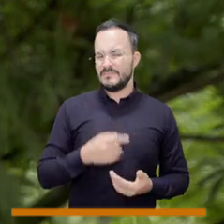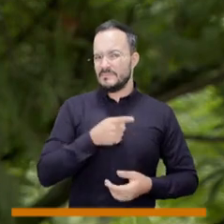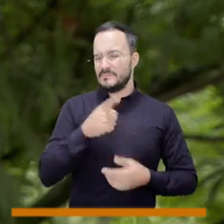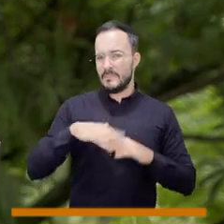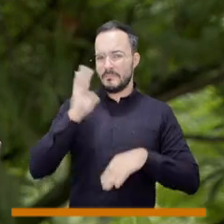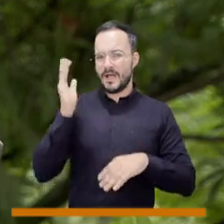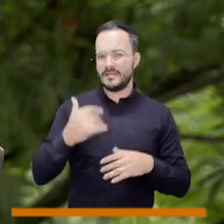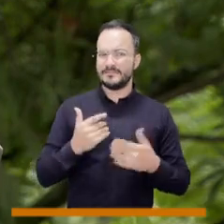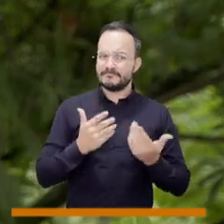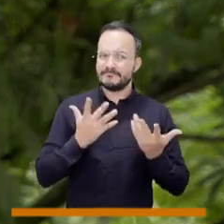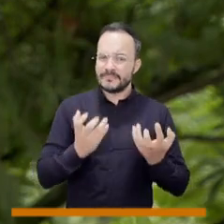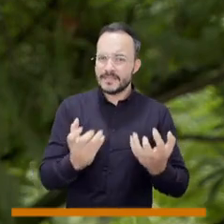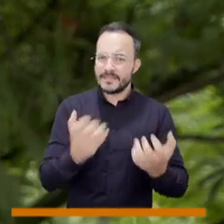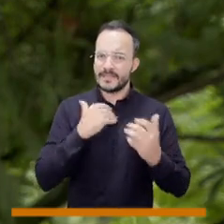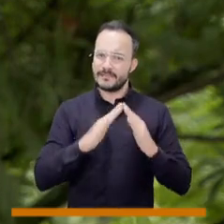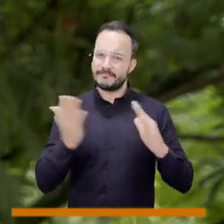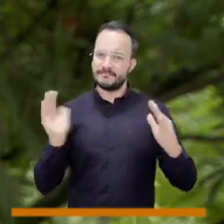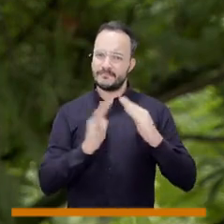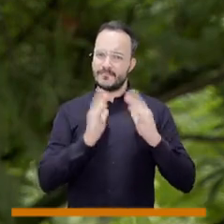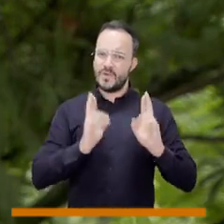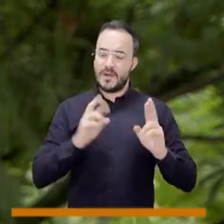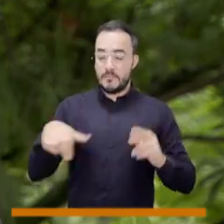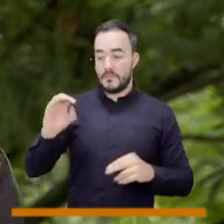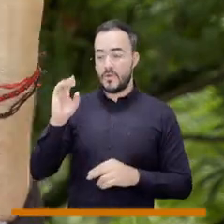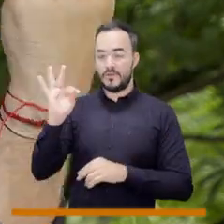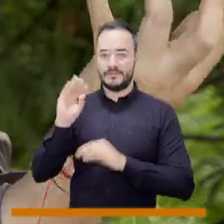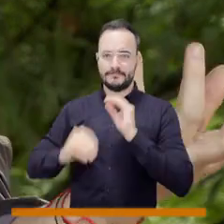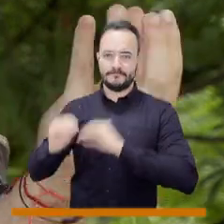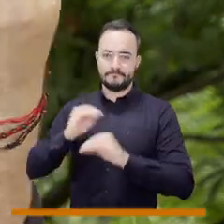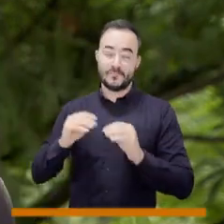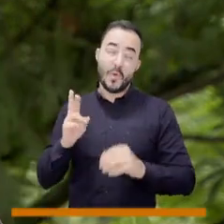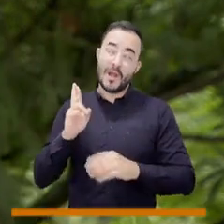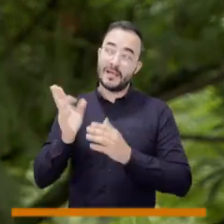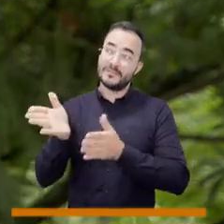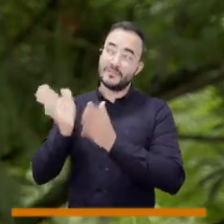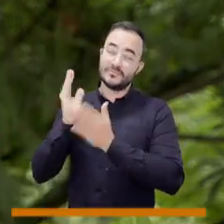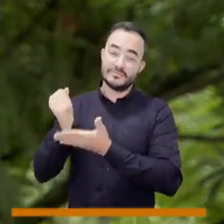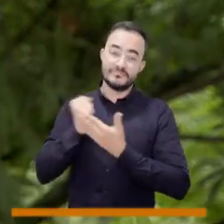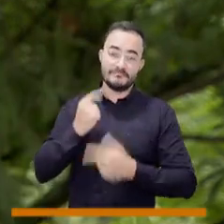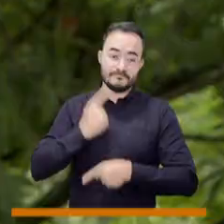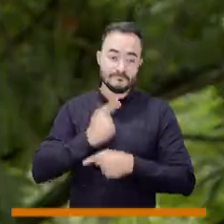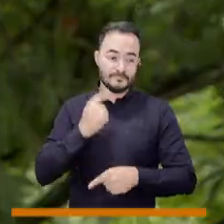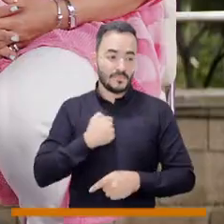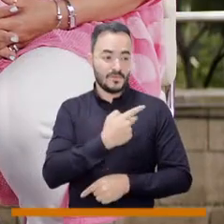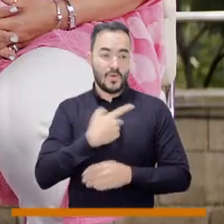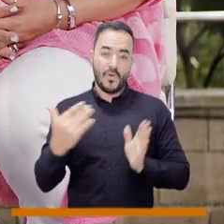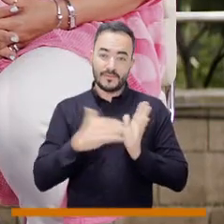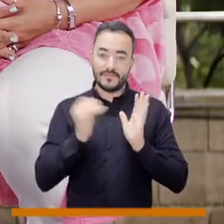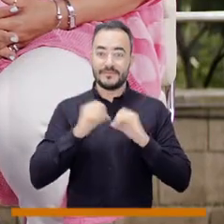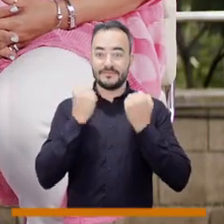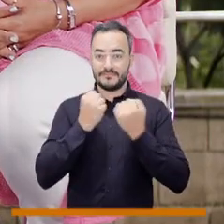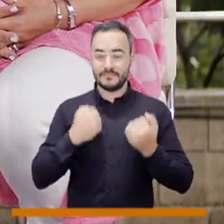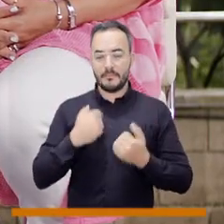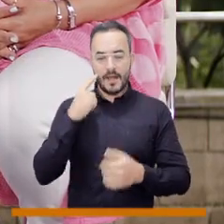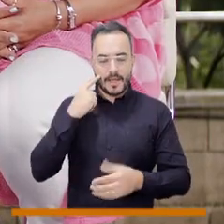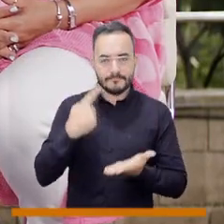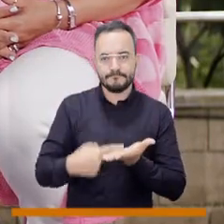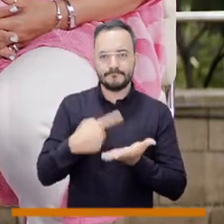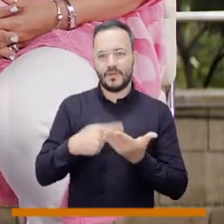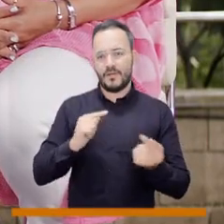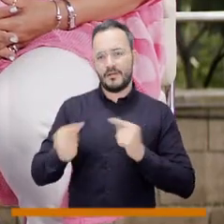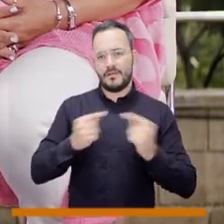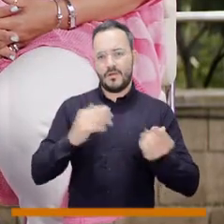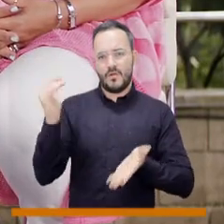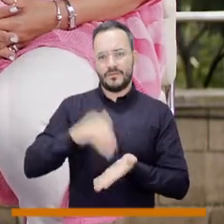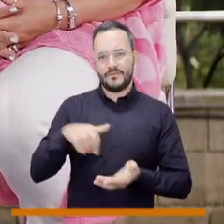urbanismo. El otro año se abre la discusión del POT, ojalá la vida nos permita a la doctora Leticia y a mí estar de nuevo en el Consejo para estar en esa discusión del POT de